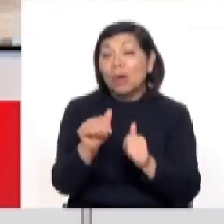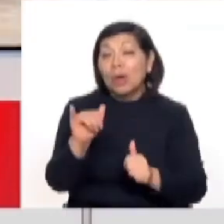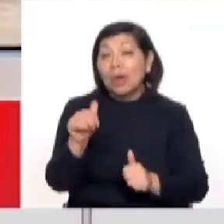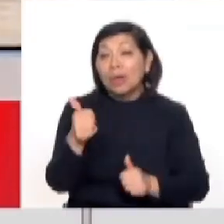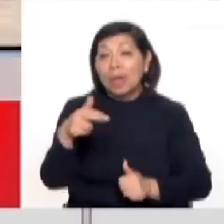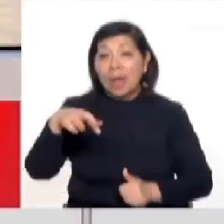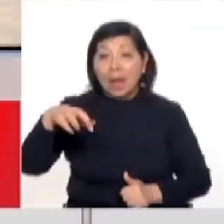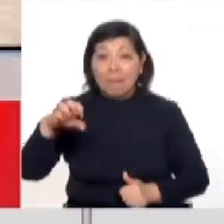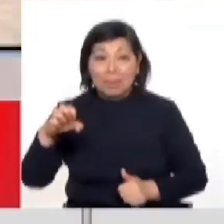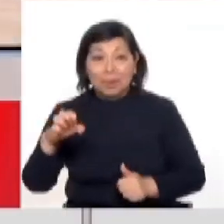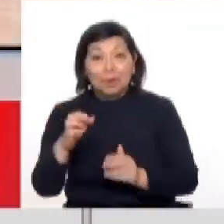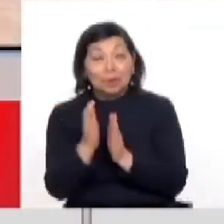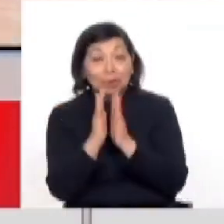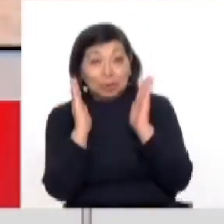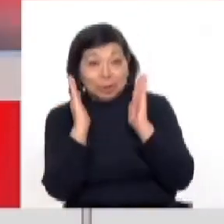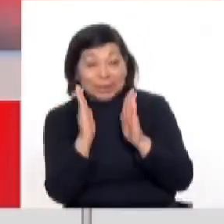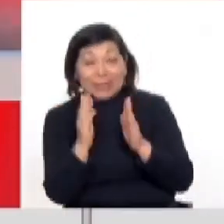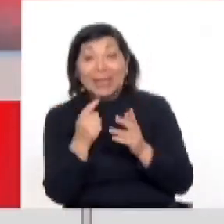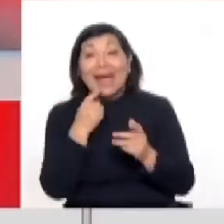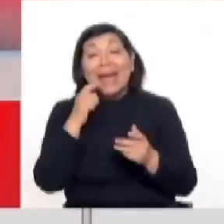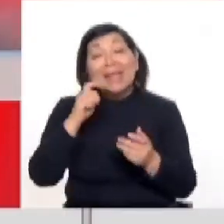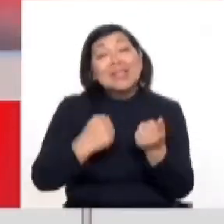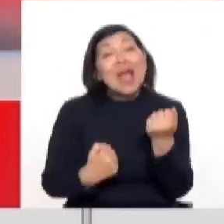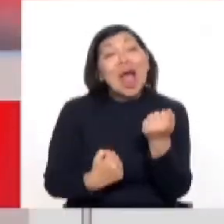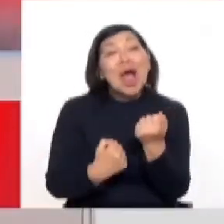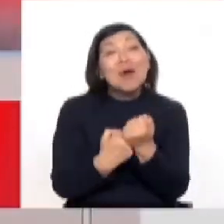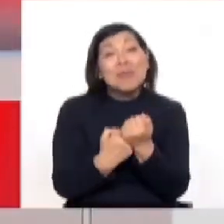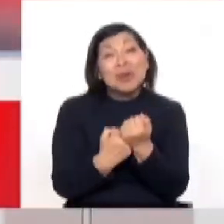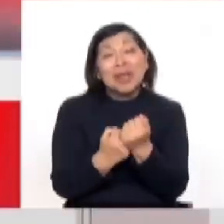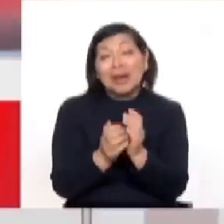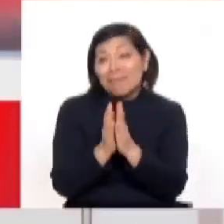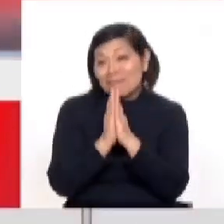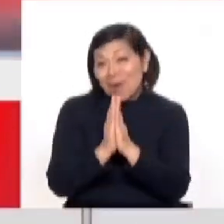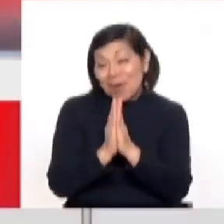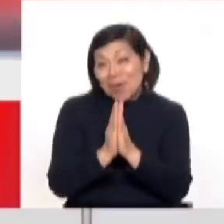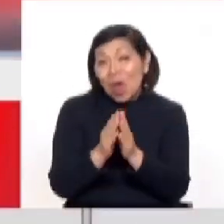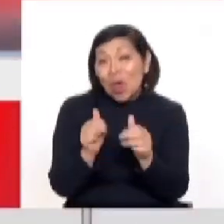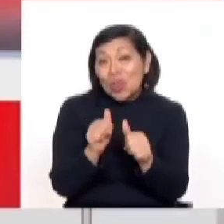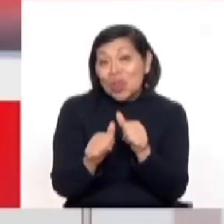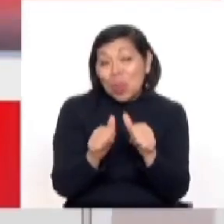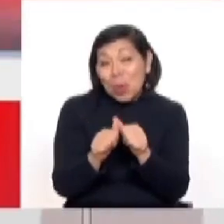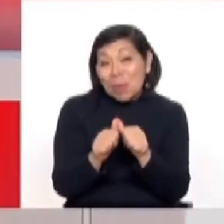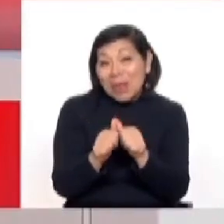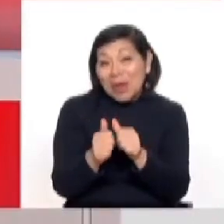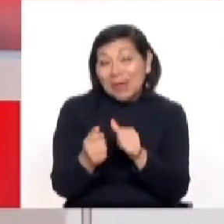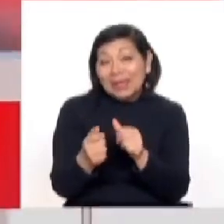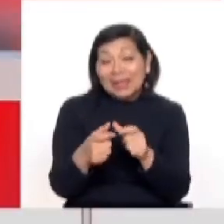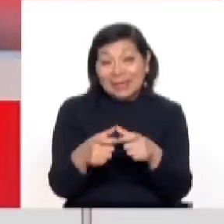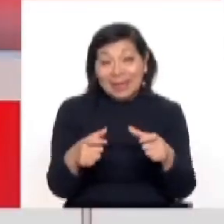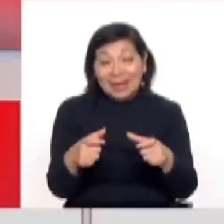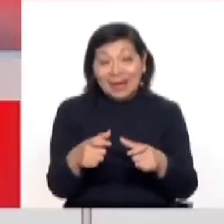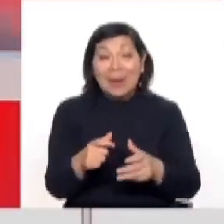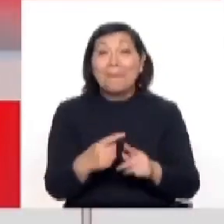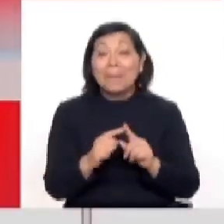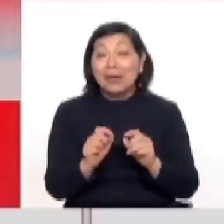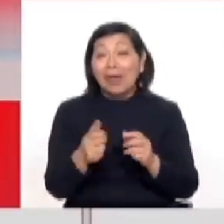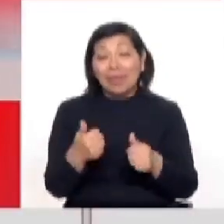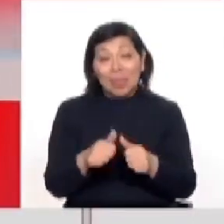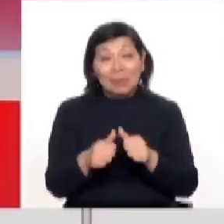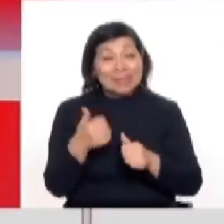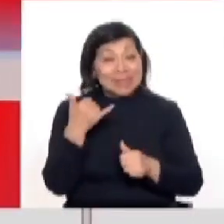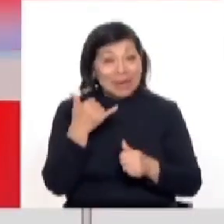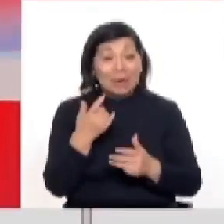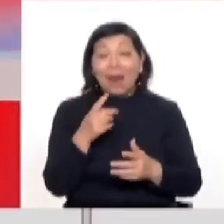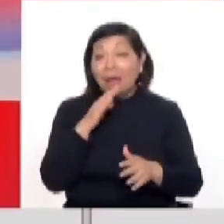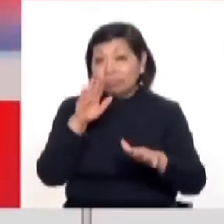porque la producción está muy atenta y nos dicen que quieren apoyar también, así es que lo va a dar en breve su número de teléfono, pero